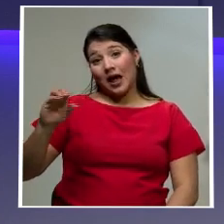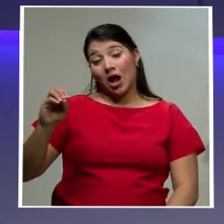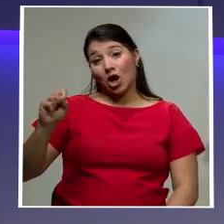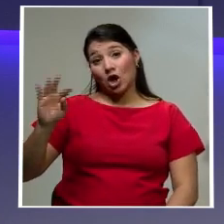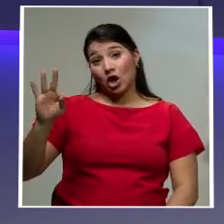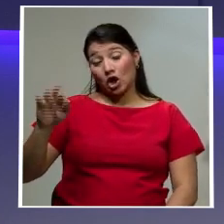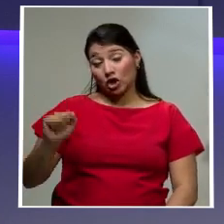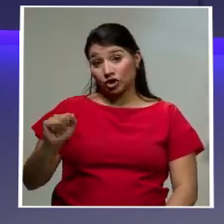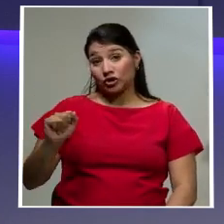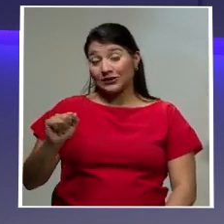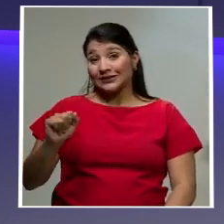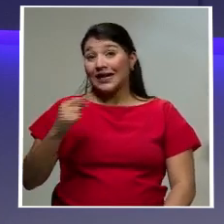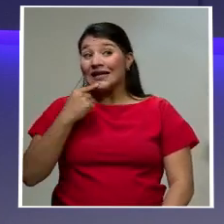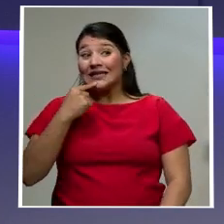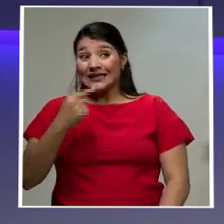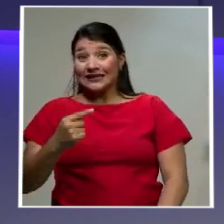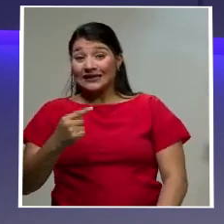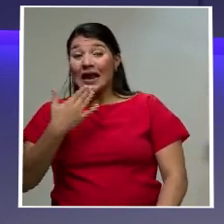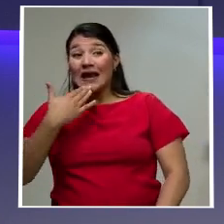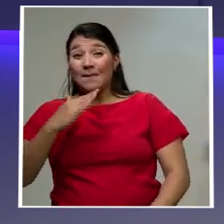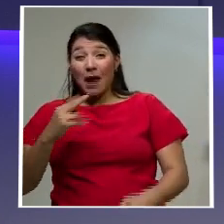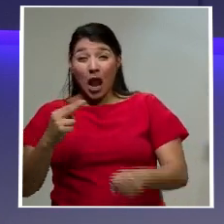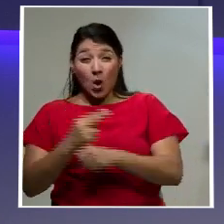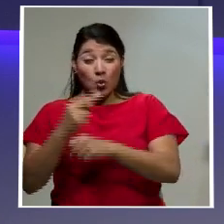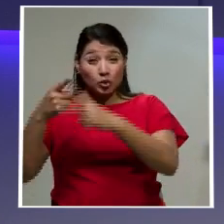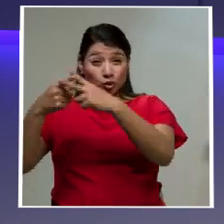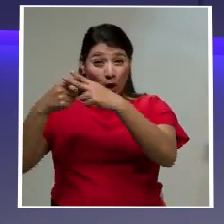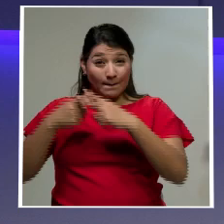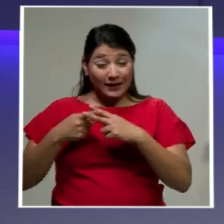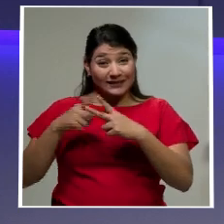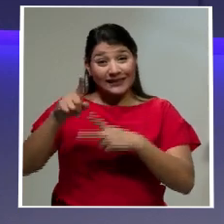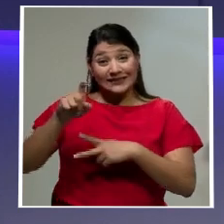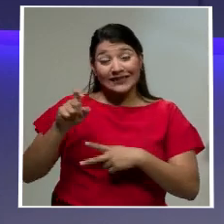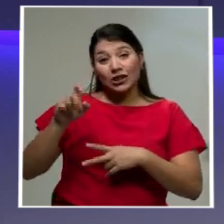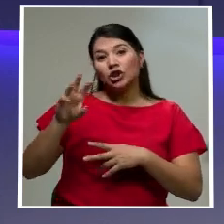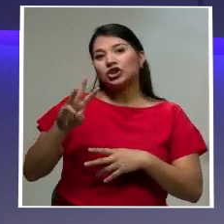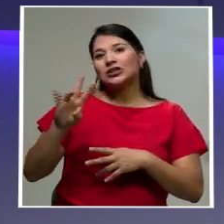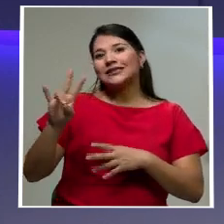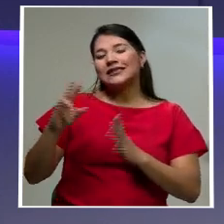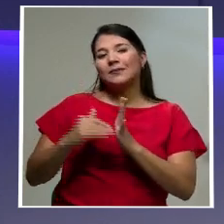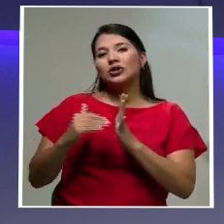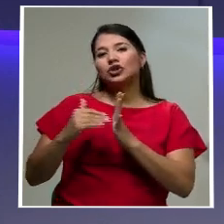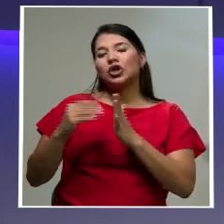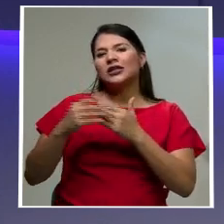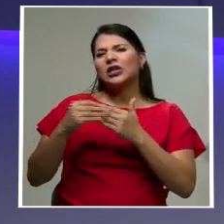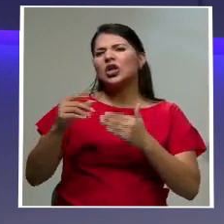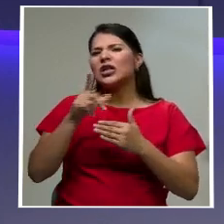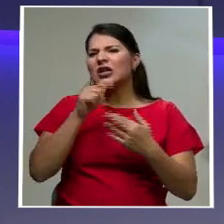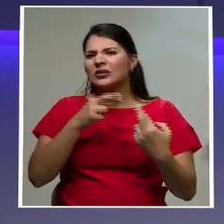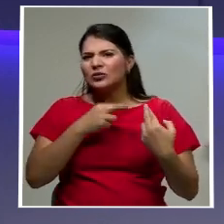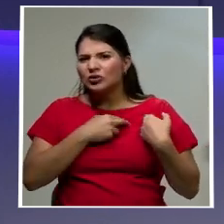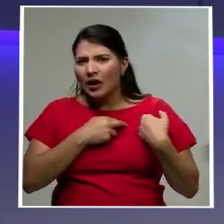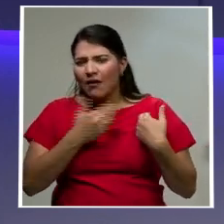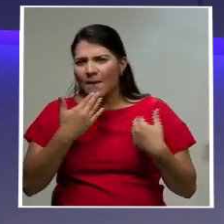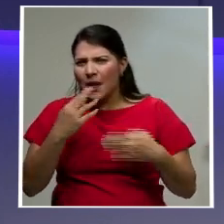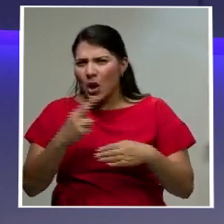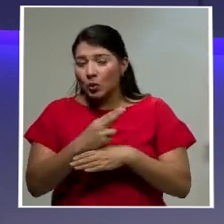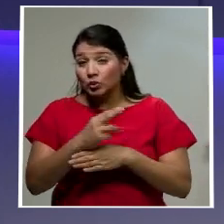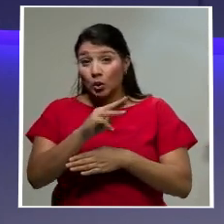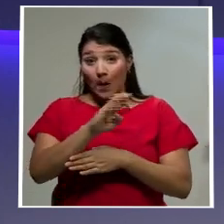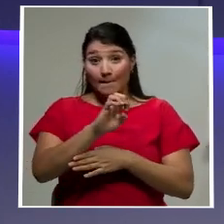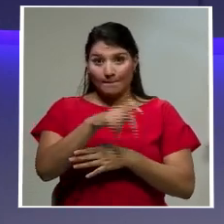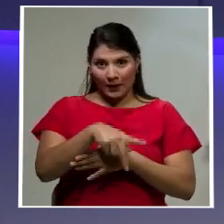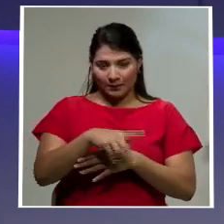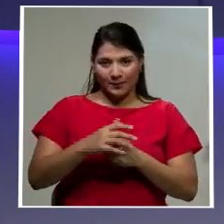deficiente uso de aquel crédito por 167 millones de dólares al MEP.